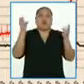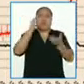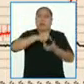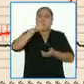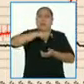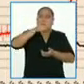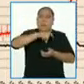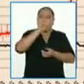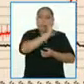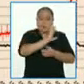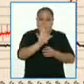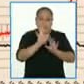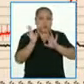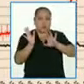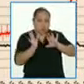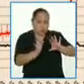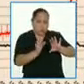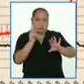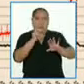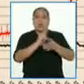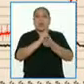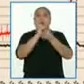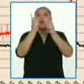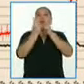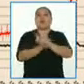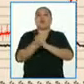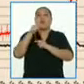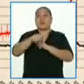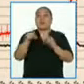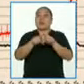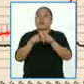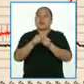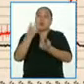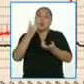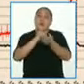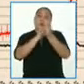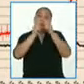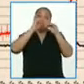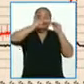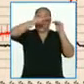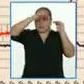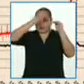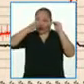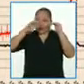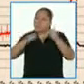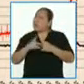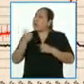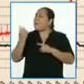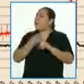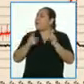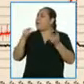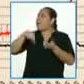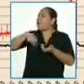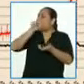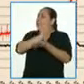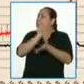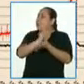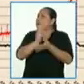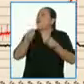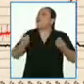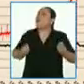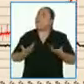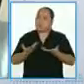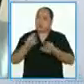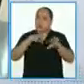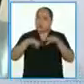un factor que esté también dando algún efecto en la curva de SINADEF, que es por todas causas, Ya, pero ¿y como explicaba. En Lima, en la ciudad de Lima, cómo